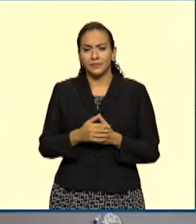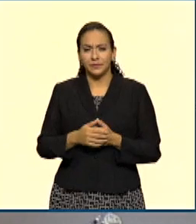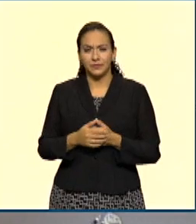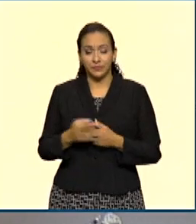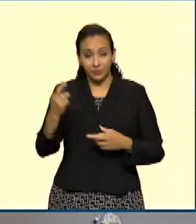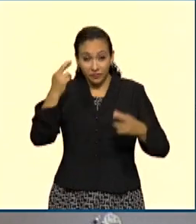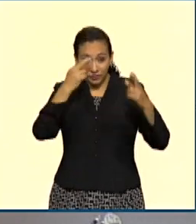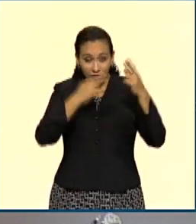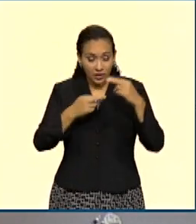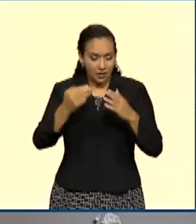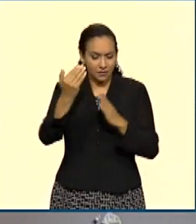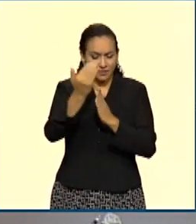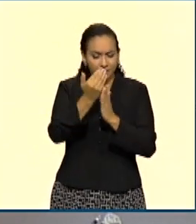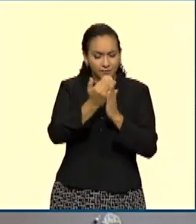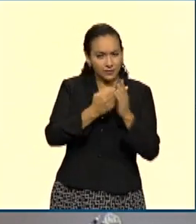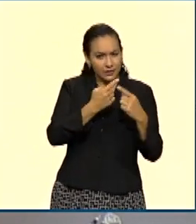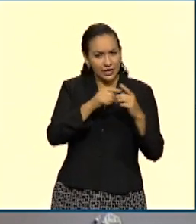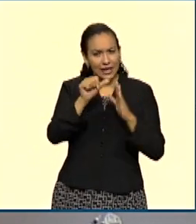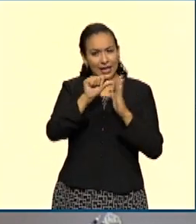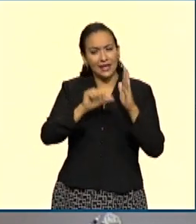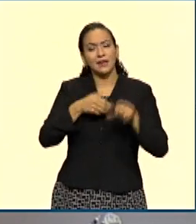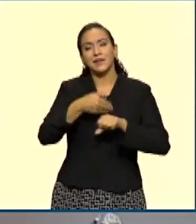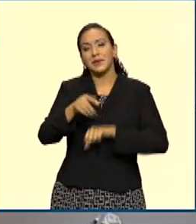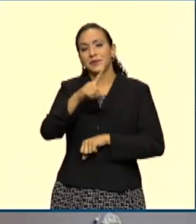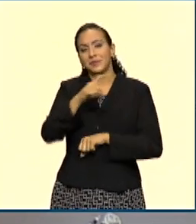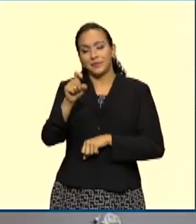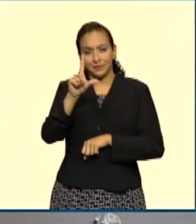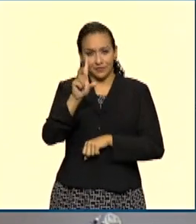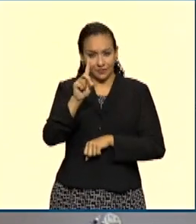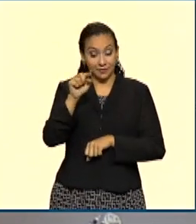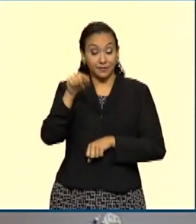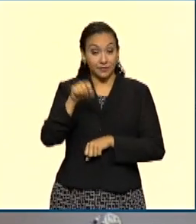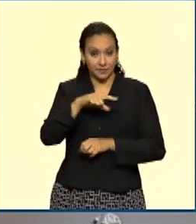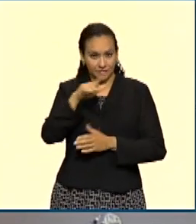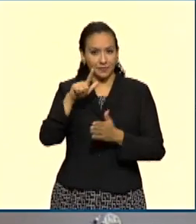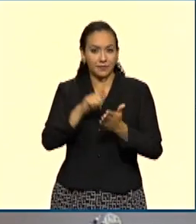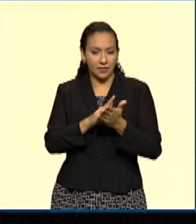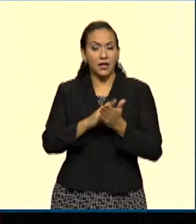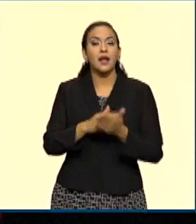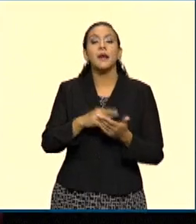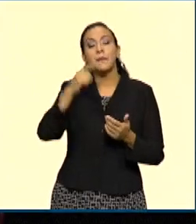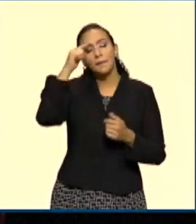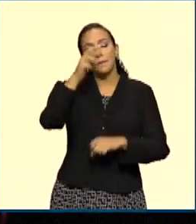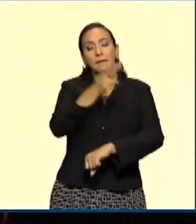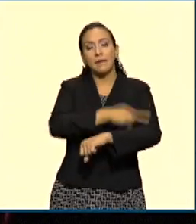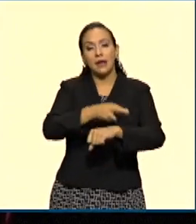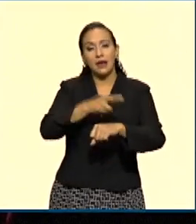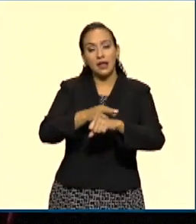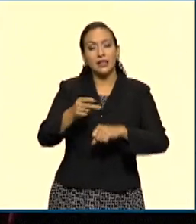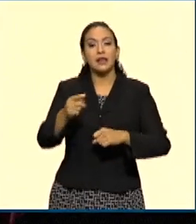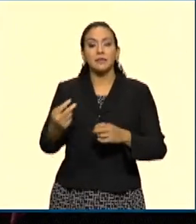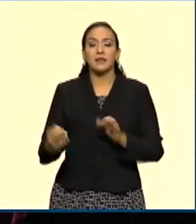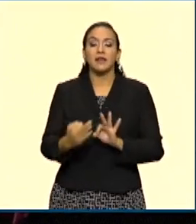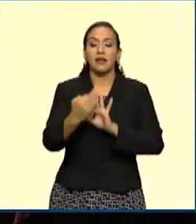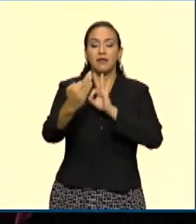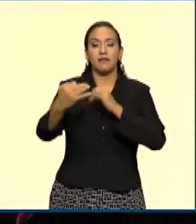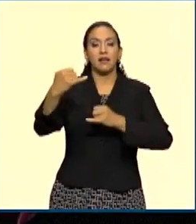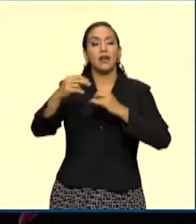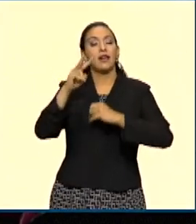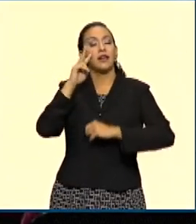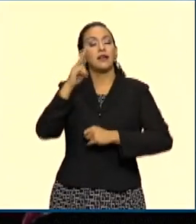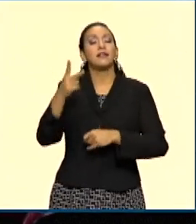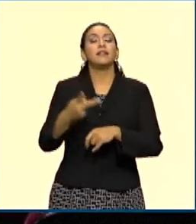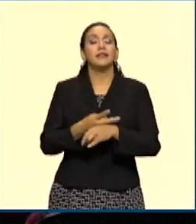la invalidez de disposiciones del artículo 130 de esta ley relativas a los procedimientos de comparecencias. Escuchemos parte de